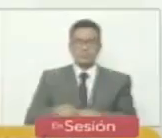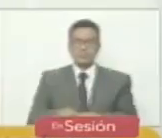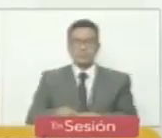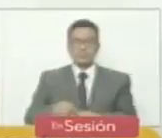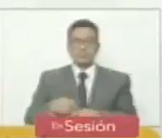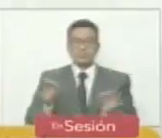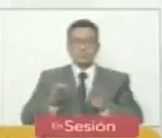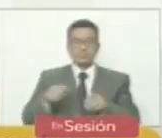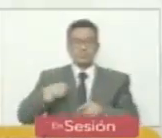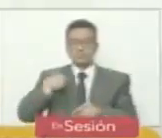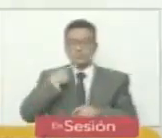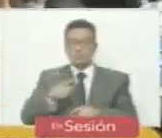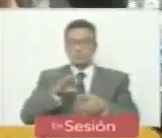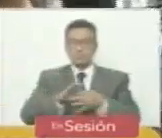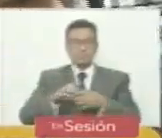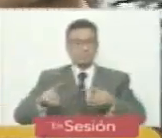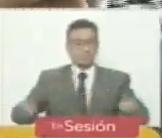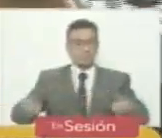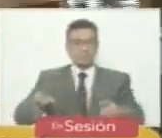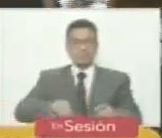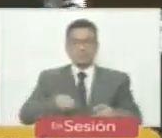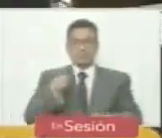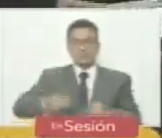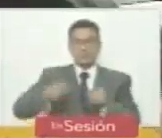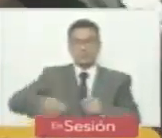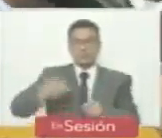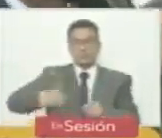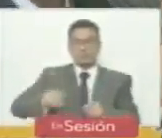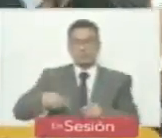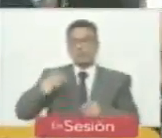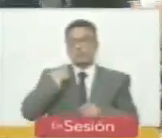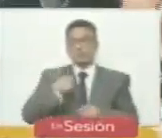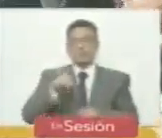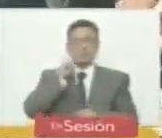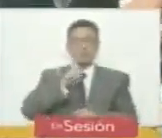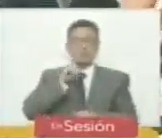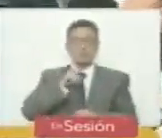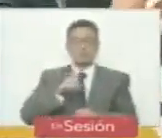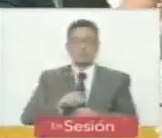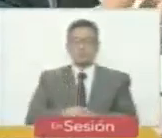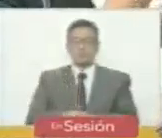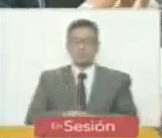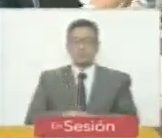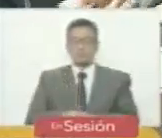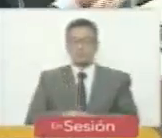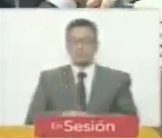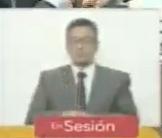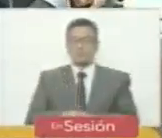No me vengan con la independencia del Poder Judicial argentino. Eso es mentira.